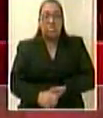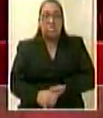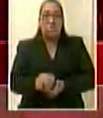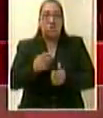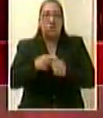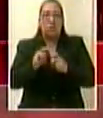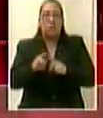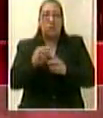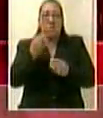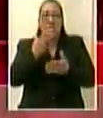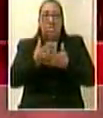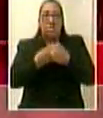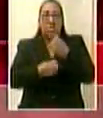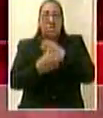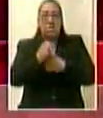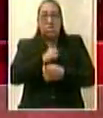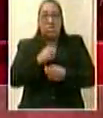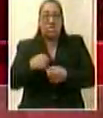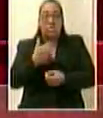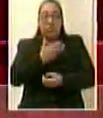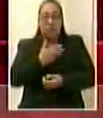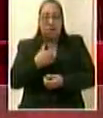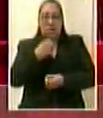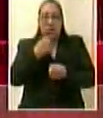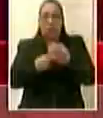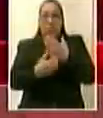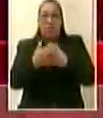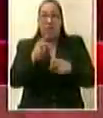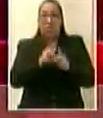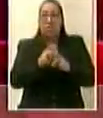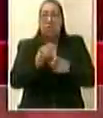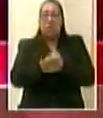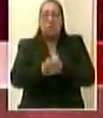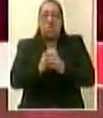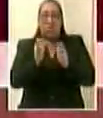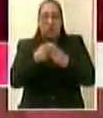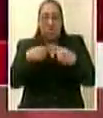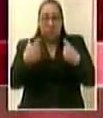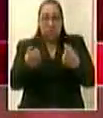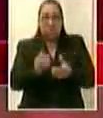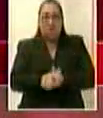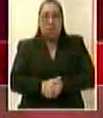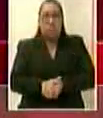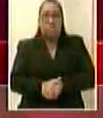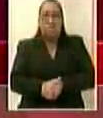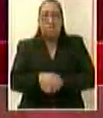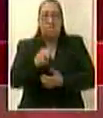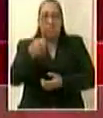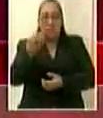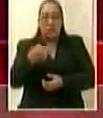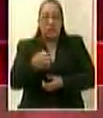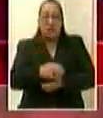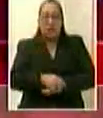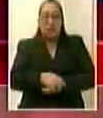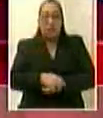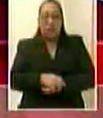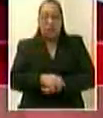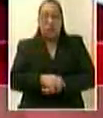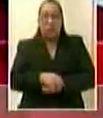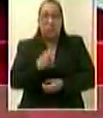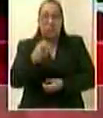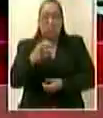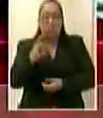Muchas gracias. Buenos días, señor presidente, y buenos días, estimados colegas. Efectivamente,